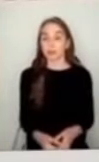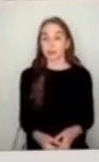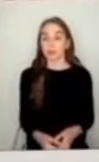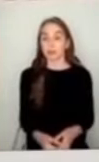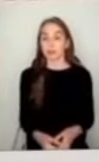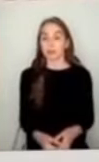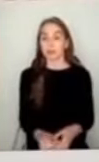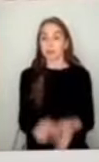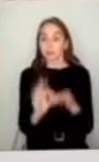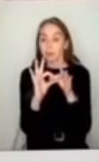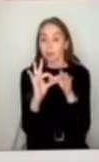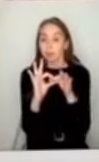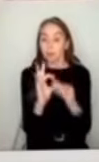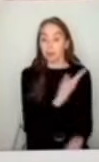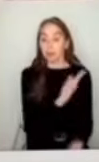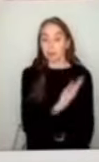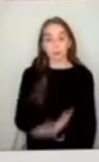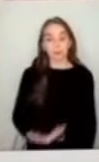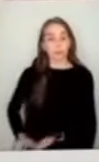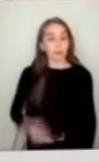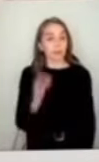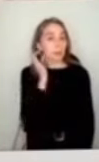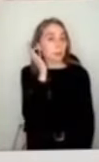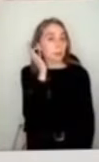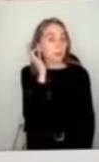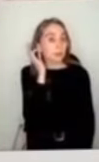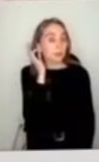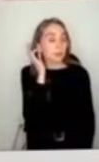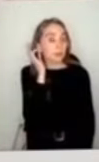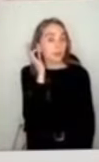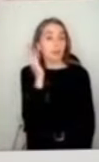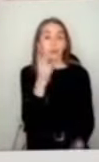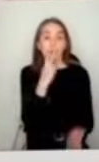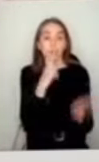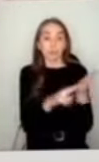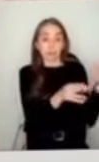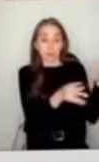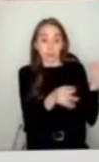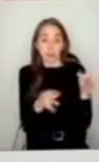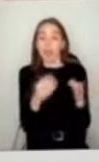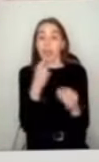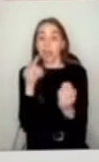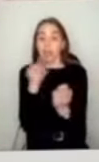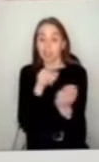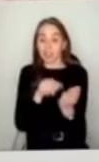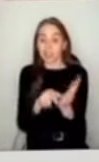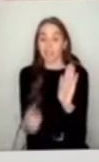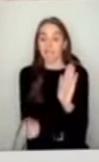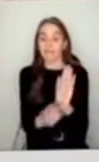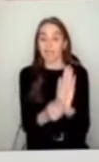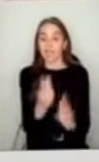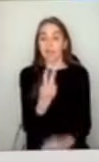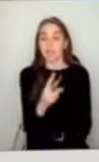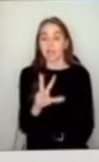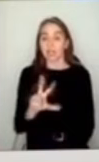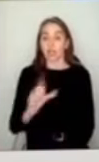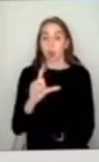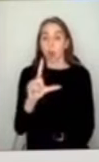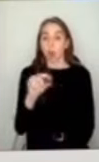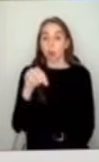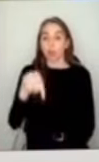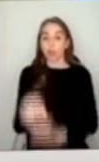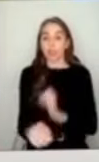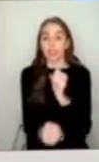Gracias, presidenta. La nota señala lo siguiente. Con fecha 28 de julio del presente año,